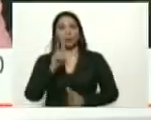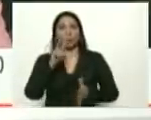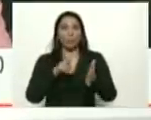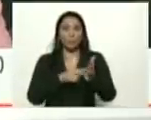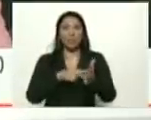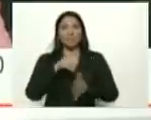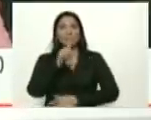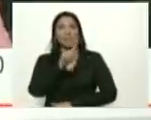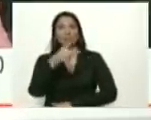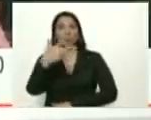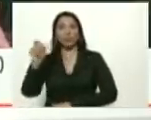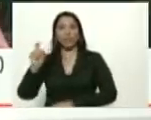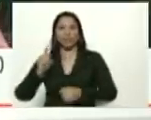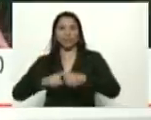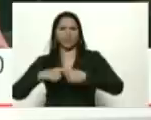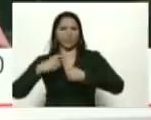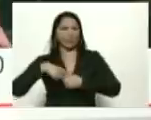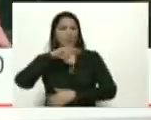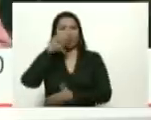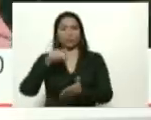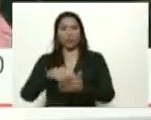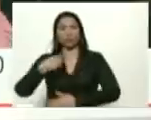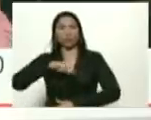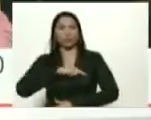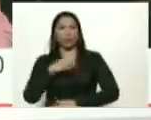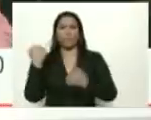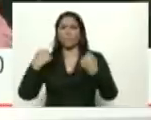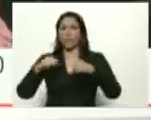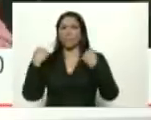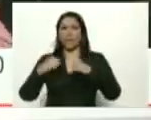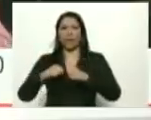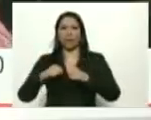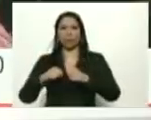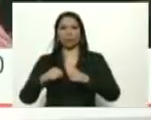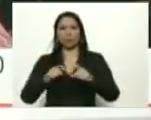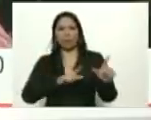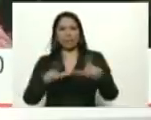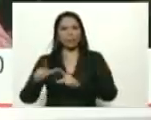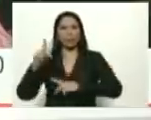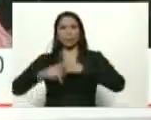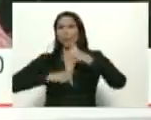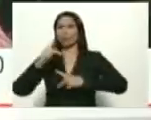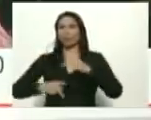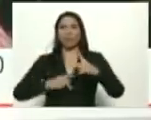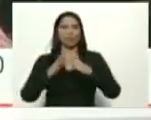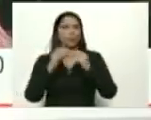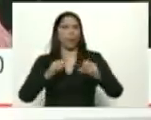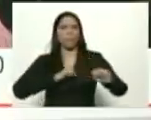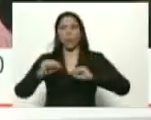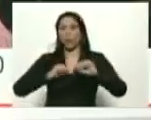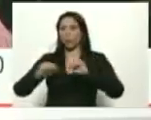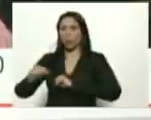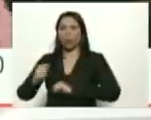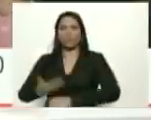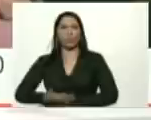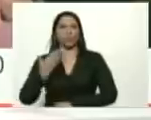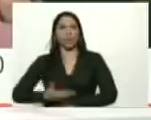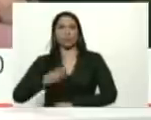2.130 a nivel nacional, nosotros estamos preparados para producir en todos los motores fundamentales del país.